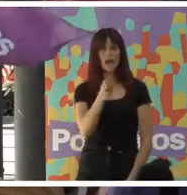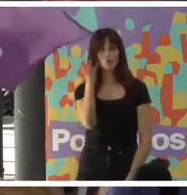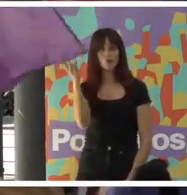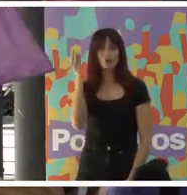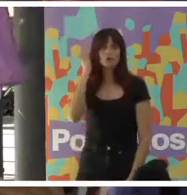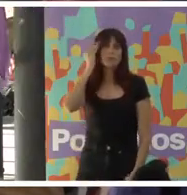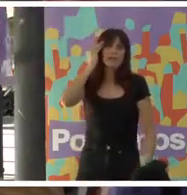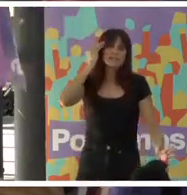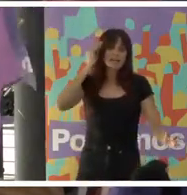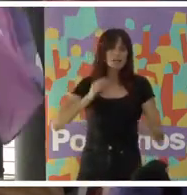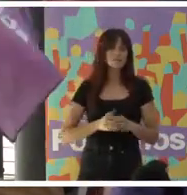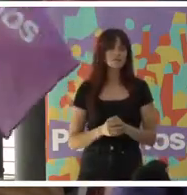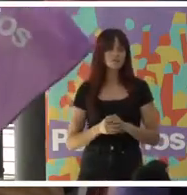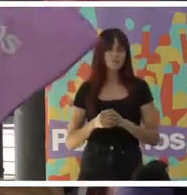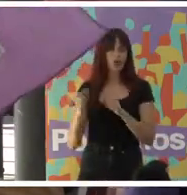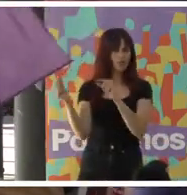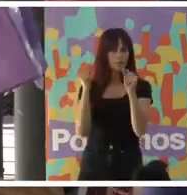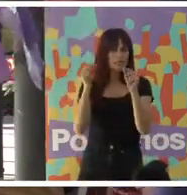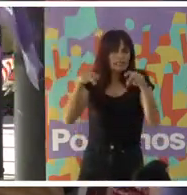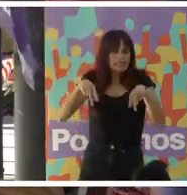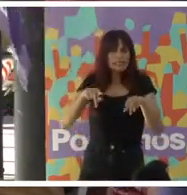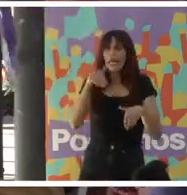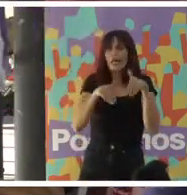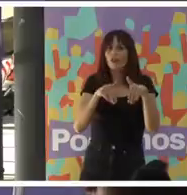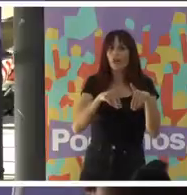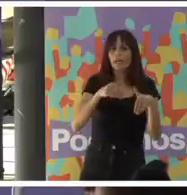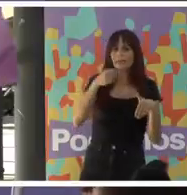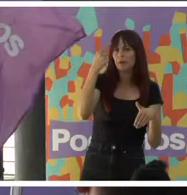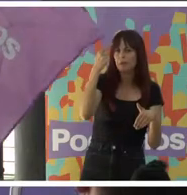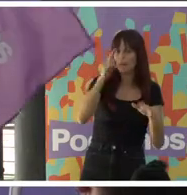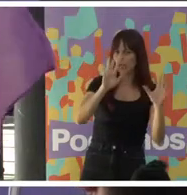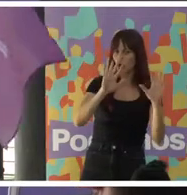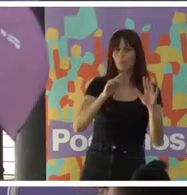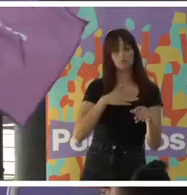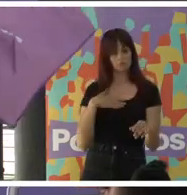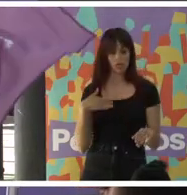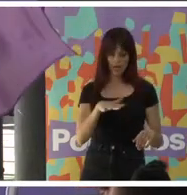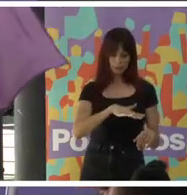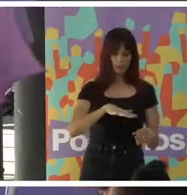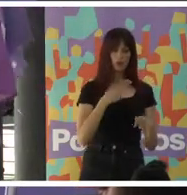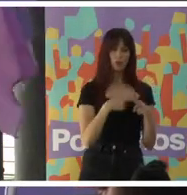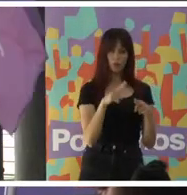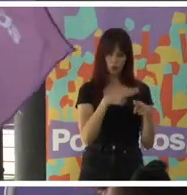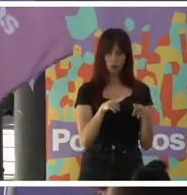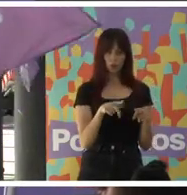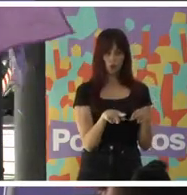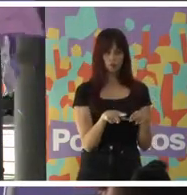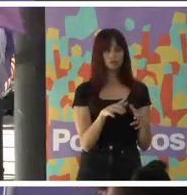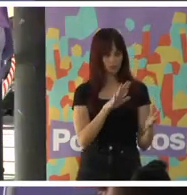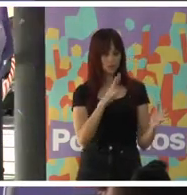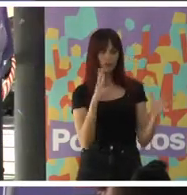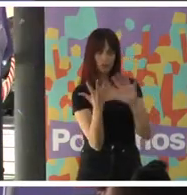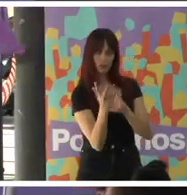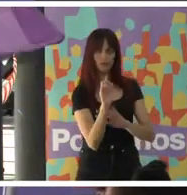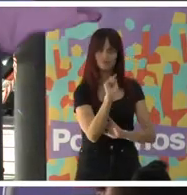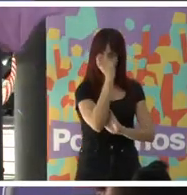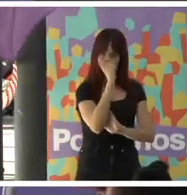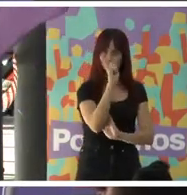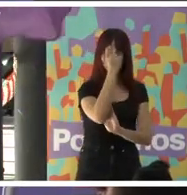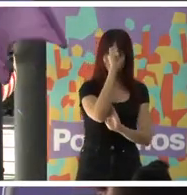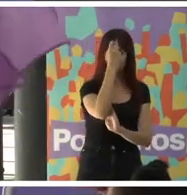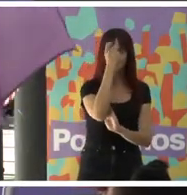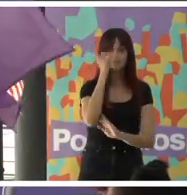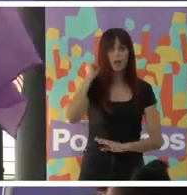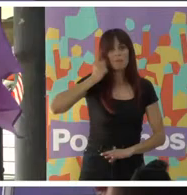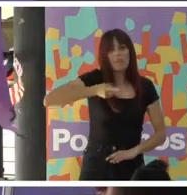que sin apenas debate y sin primarias se podía pasar de un espacio político que conseguía transformaciones y donde